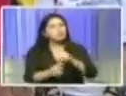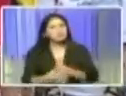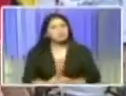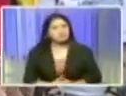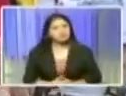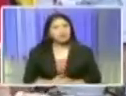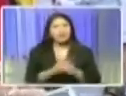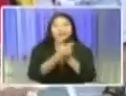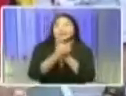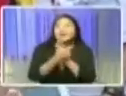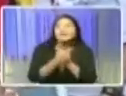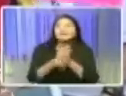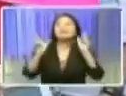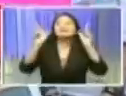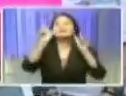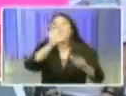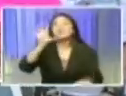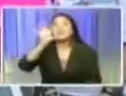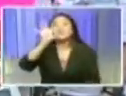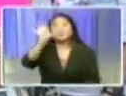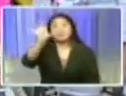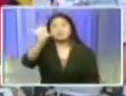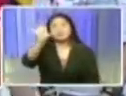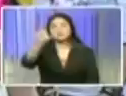la libertad de un país.